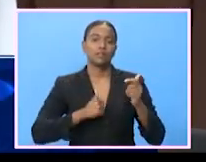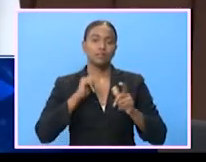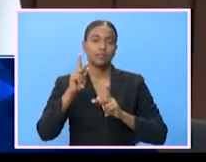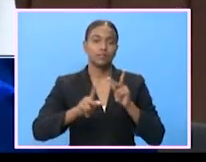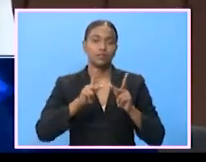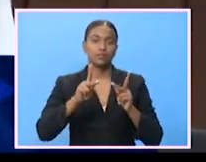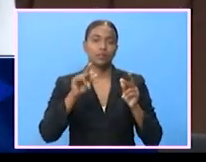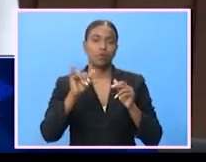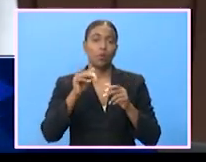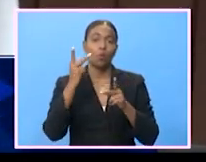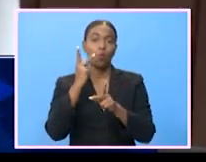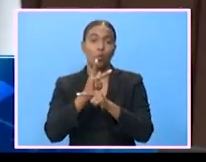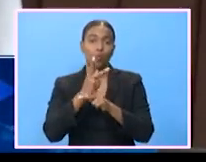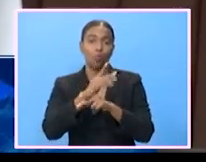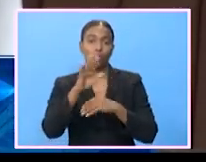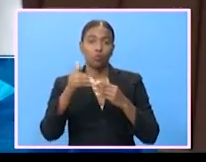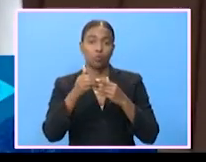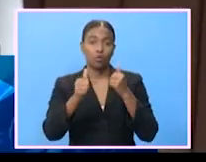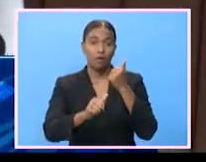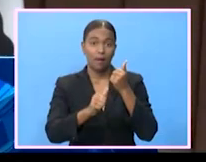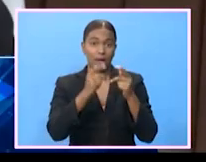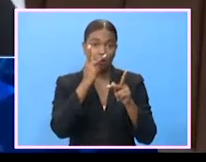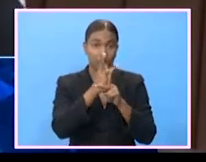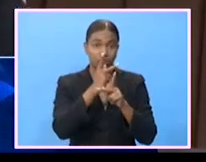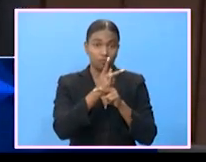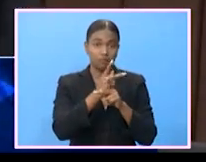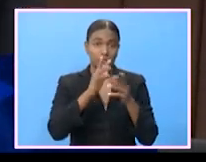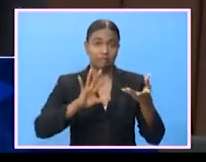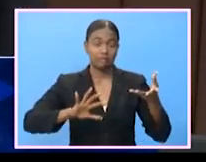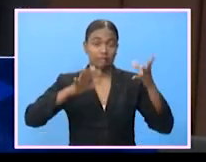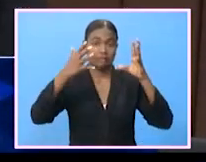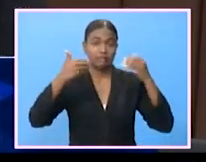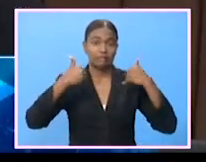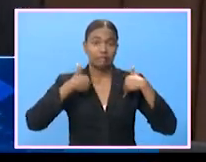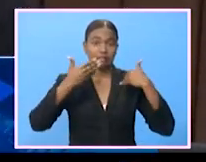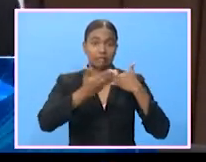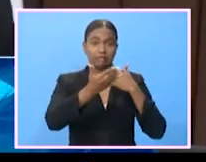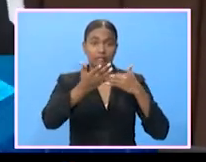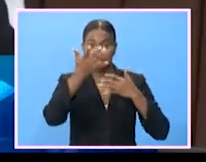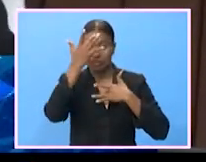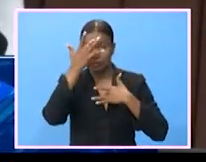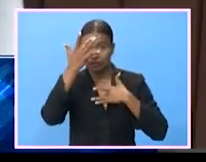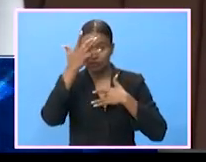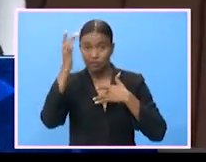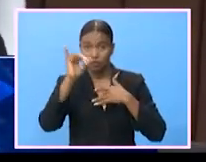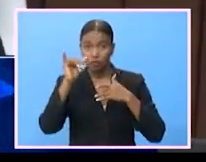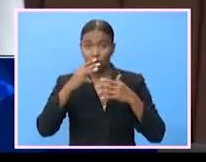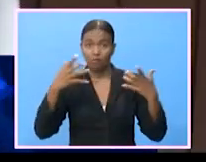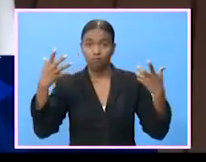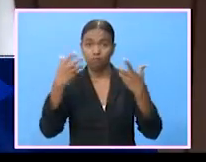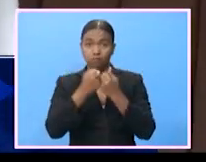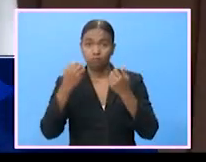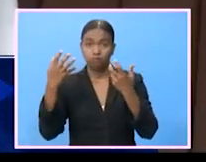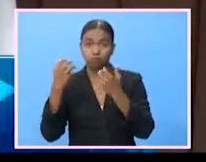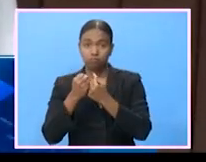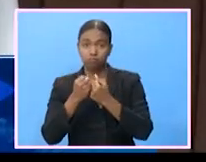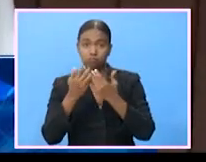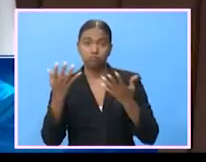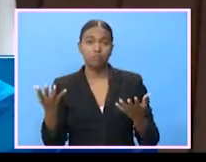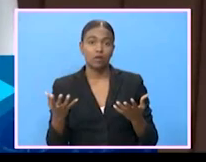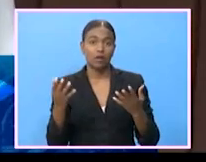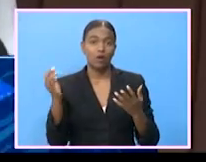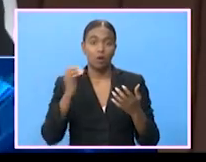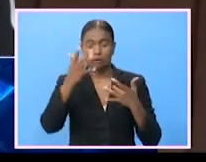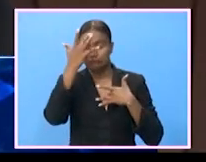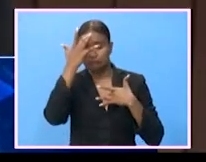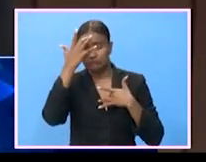y de prevenir las complicaciones catastróficas que tienen estas enfermedades como los accidentes cerebrovasculares, infartos agudos